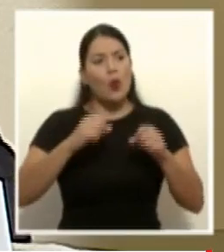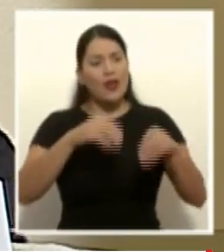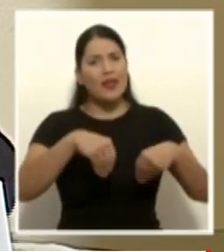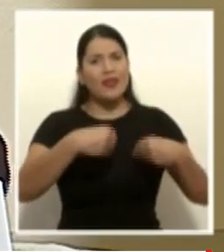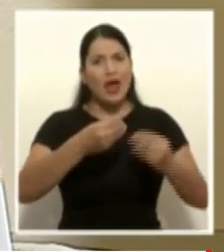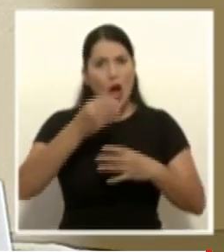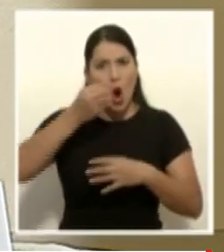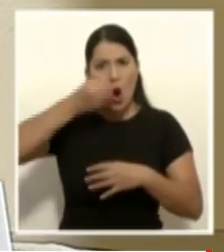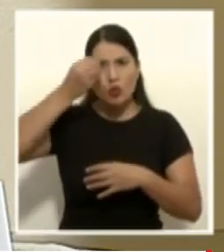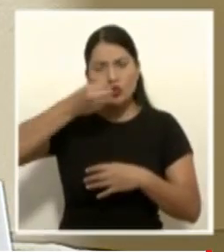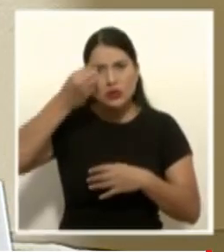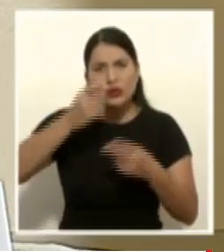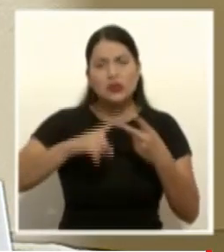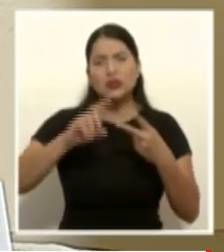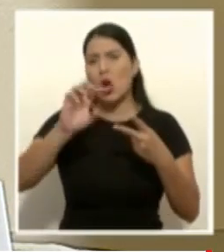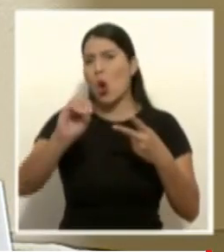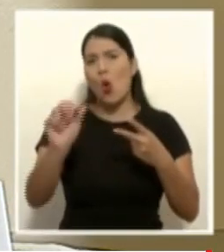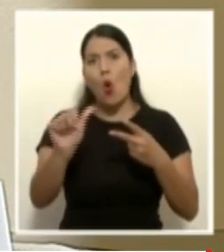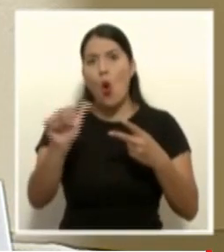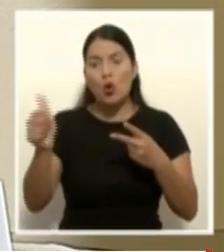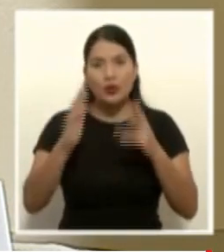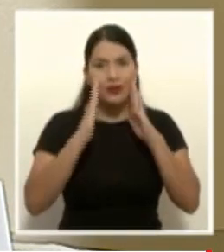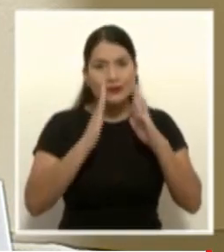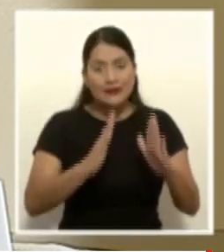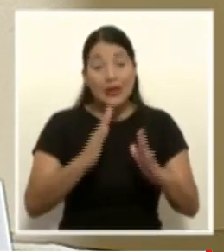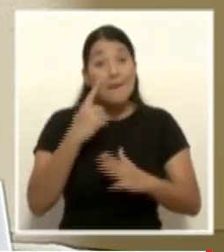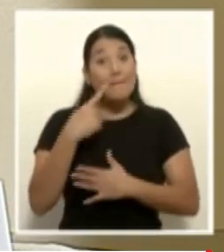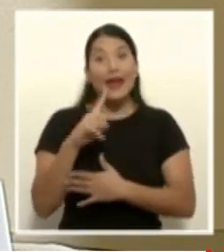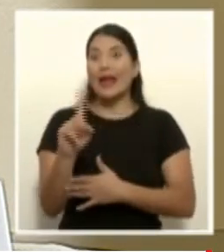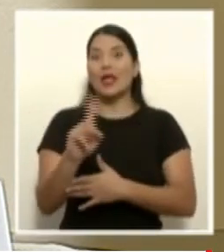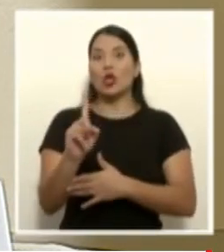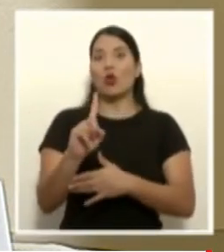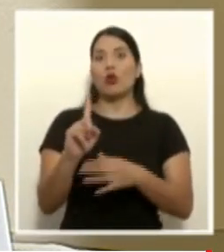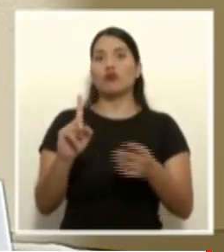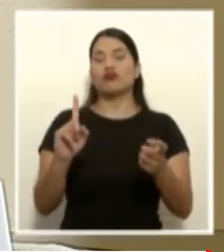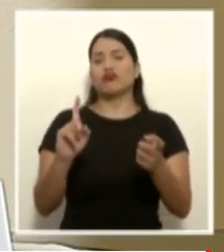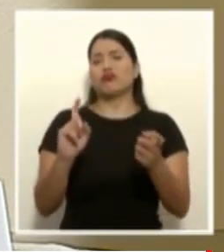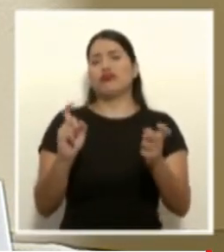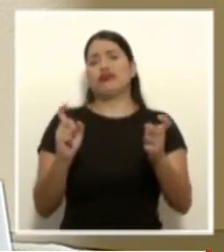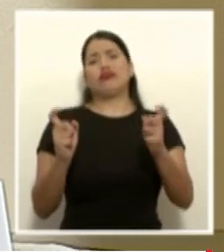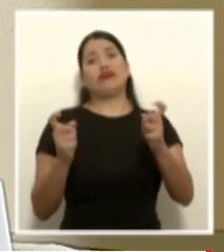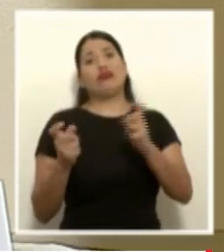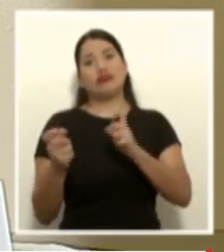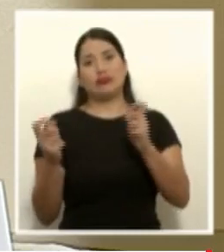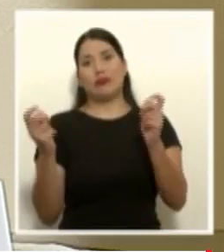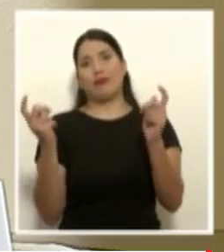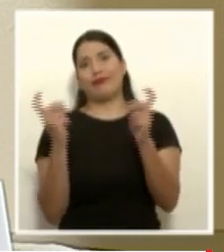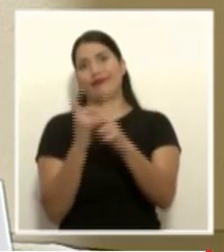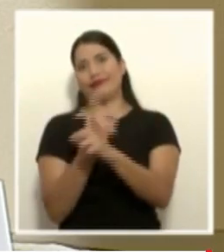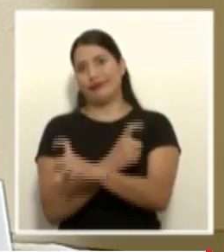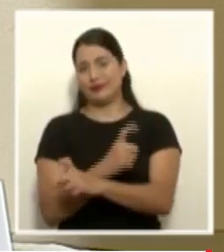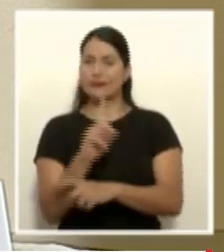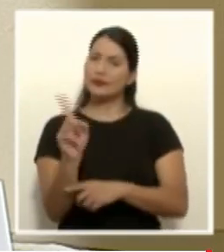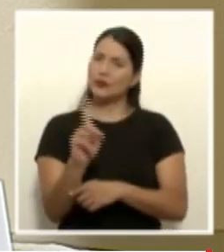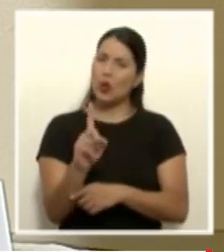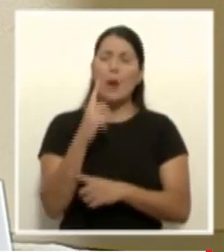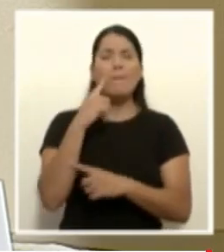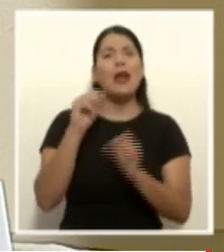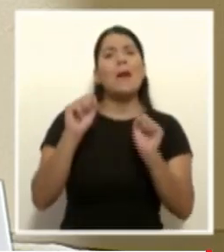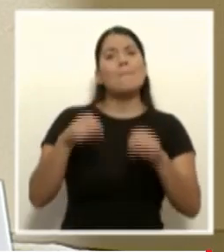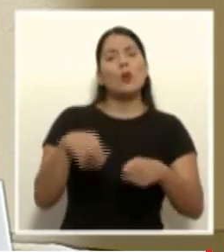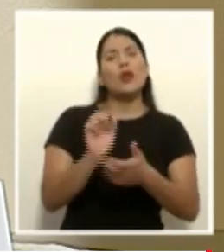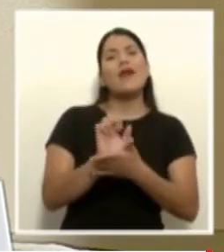otros tratamientos para que no evolucione a mayores complicaciones y evitar en la medida de lo posible que ese